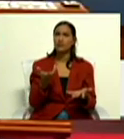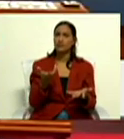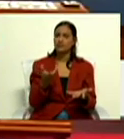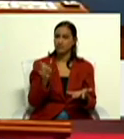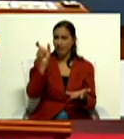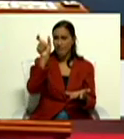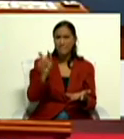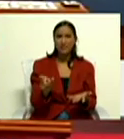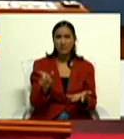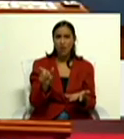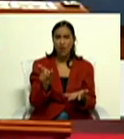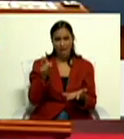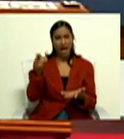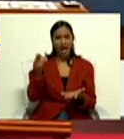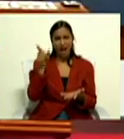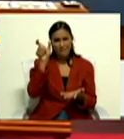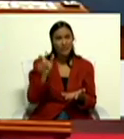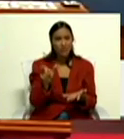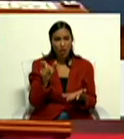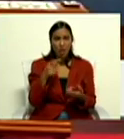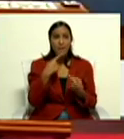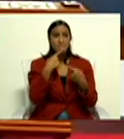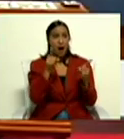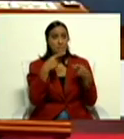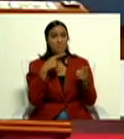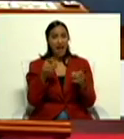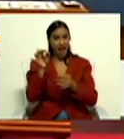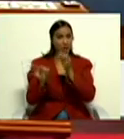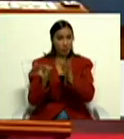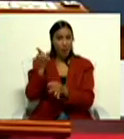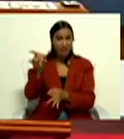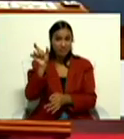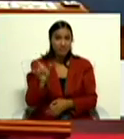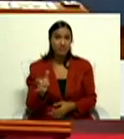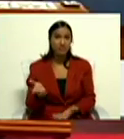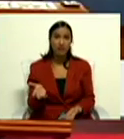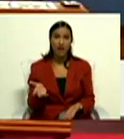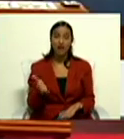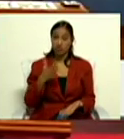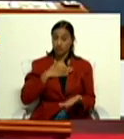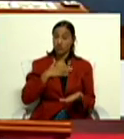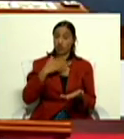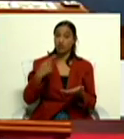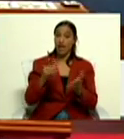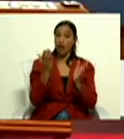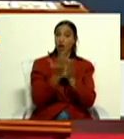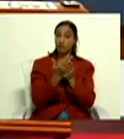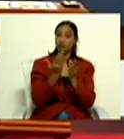y quiero destacar lo siguiente. Tengo en mi poder, tengo en mis manos evidencias